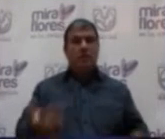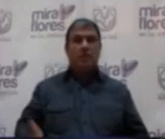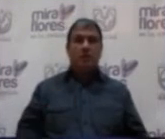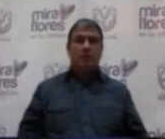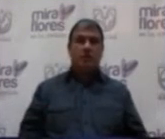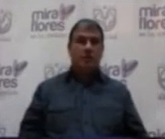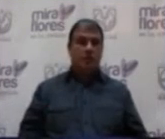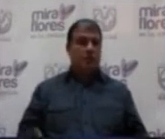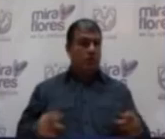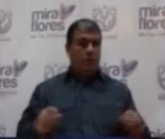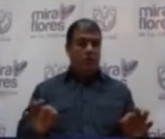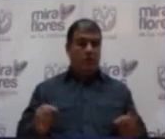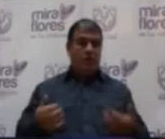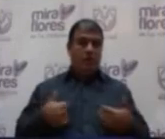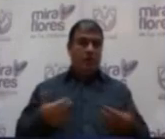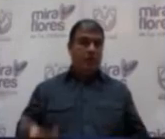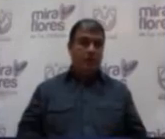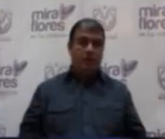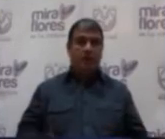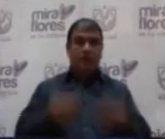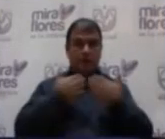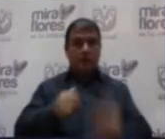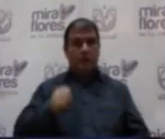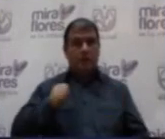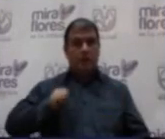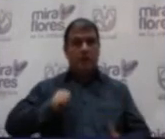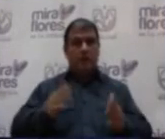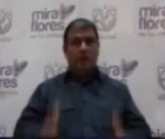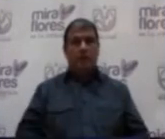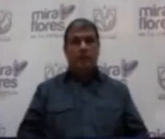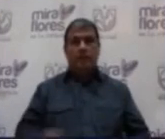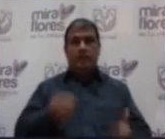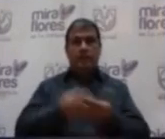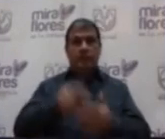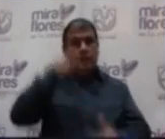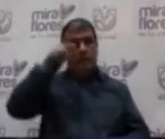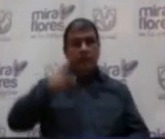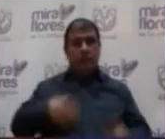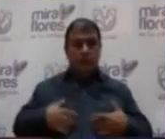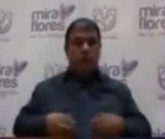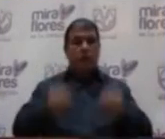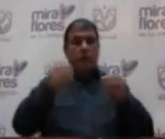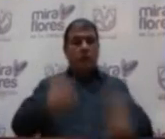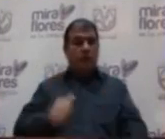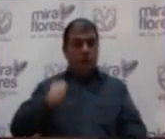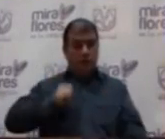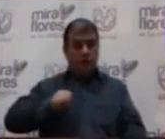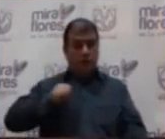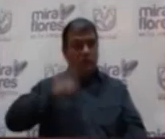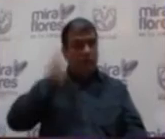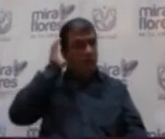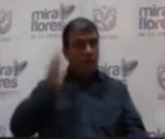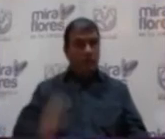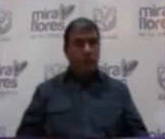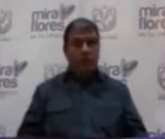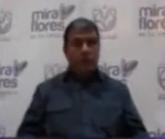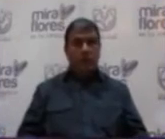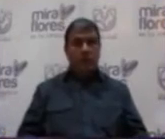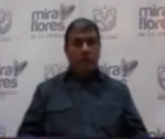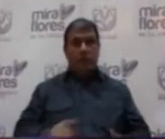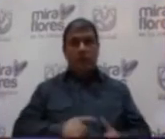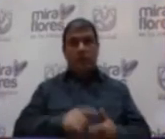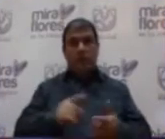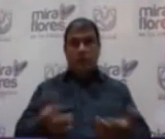no debe tener. Gracias, señor alcalde. Privilegios que no han sido otorgados por la Municipalidad de Miraflores.